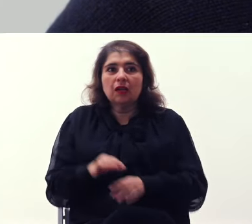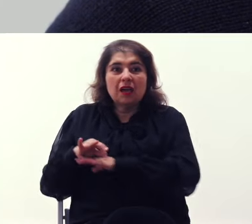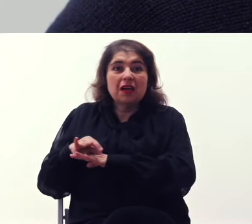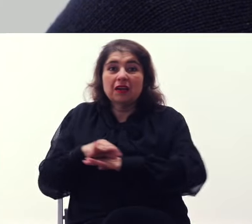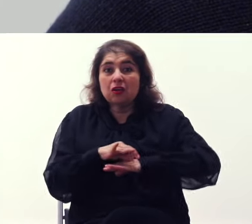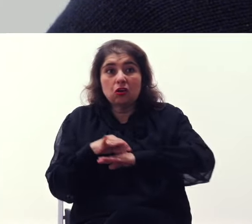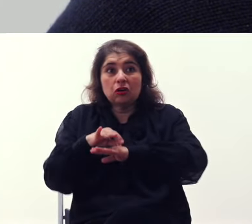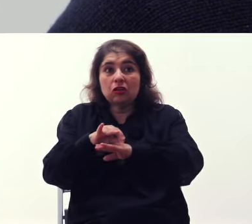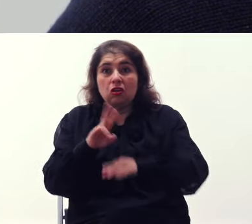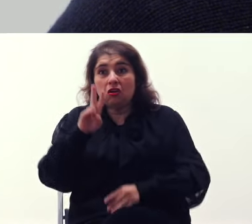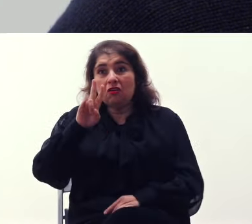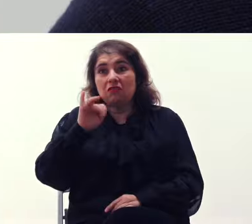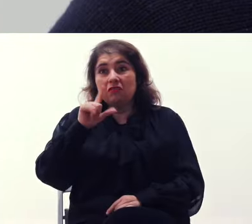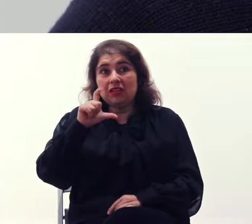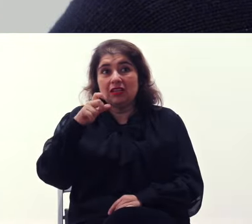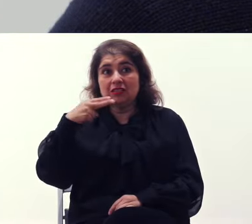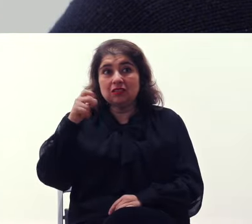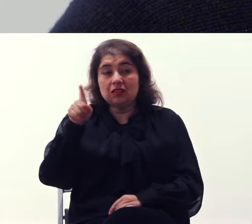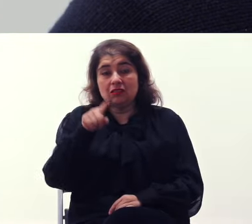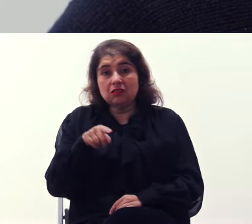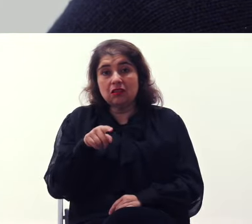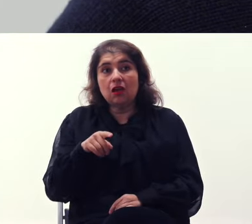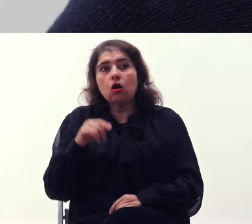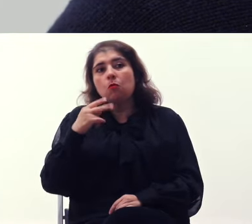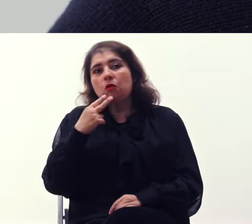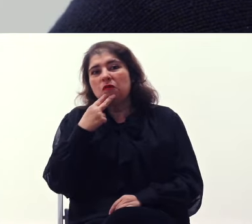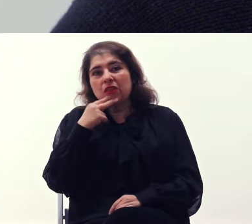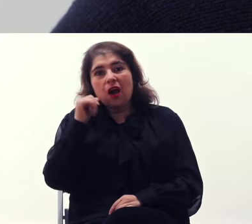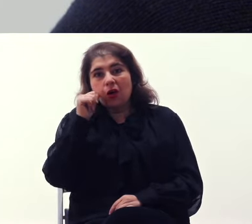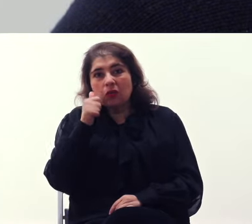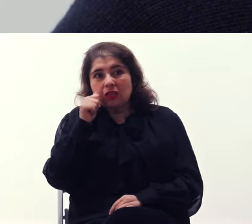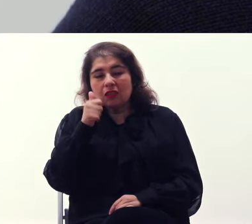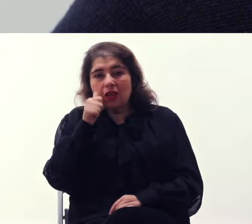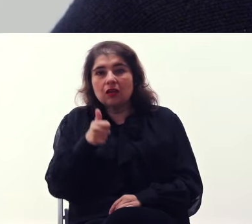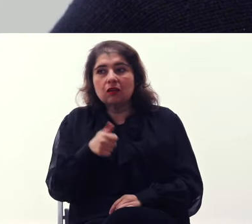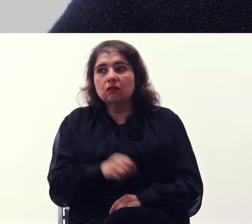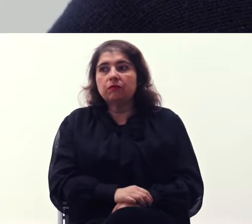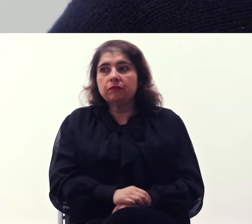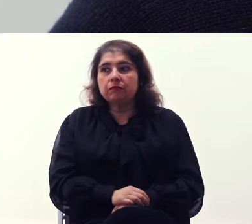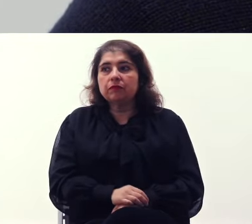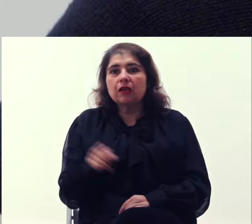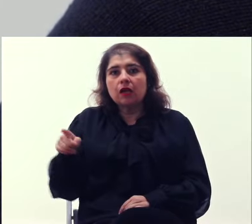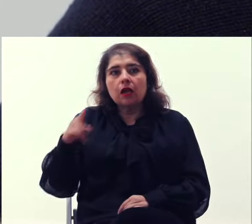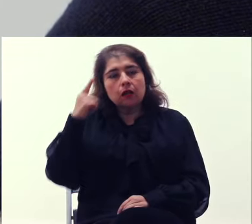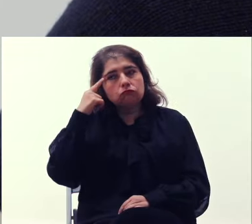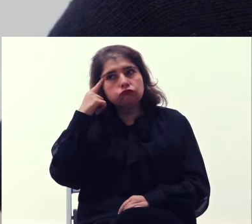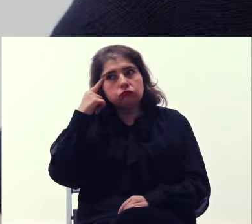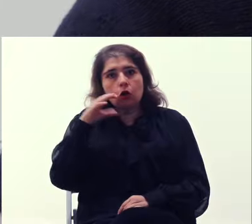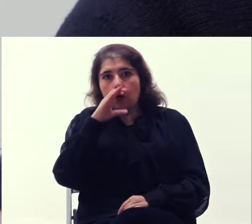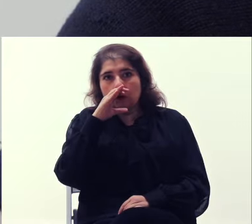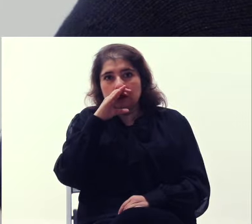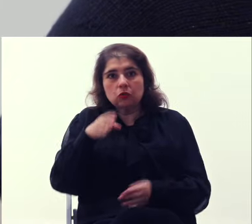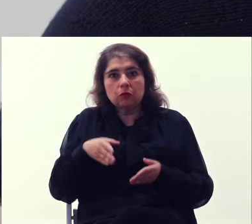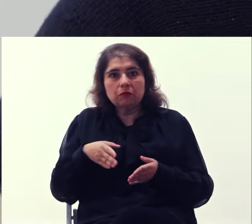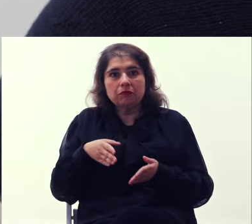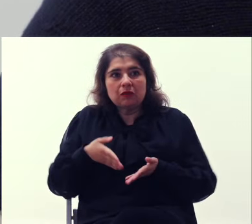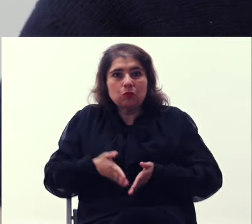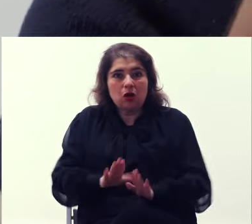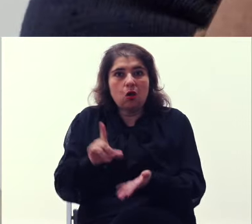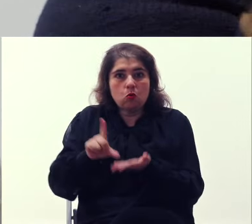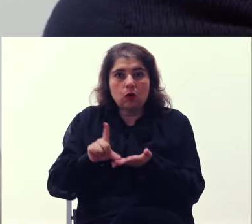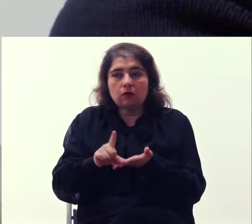este recorrido de Eduardo Vilches sobre esta cotidianidad, ¿no es cierto?, en su concepción natal,